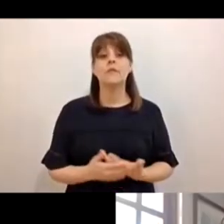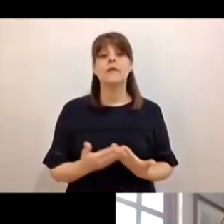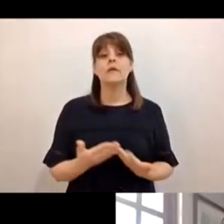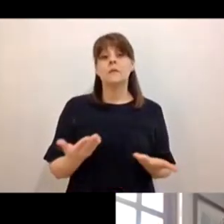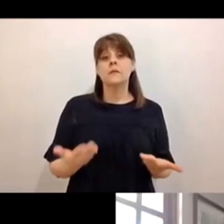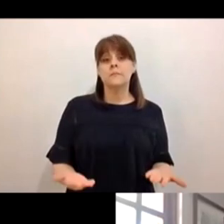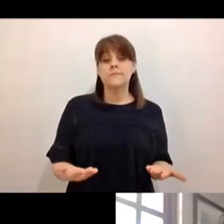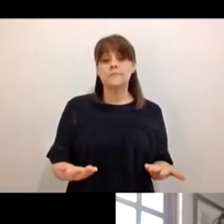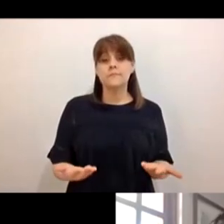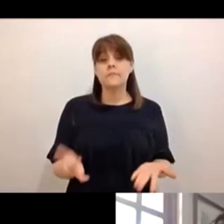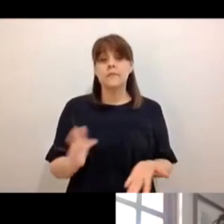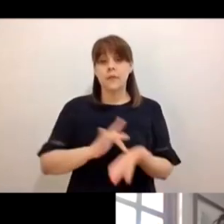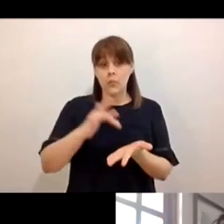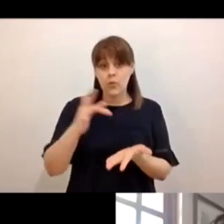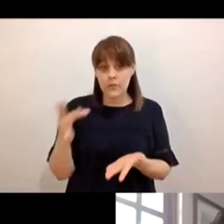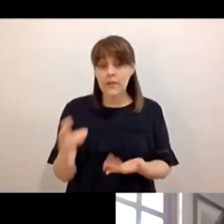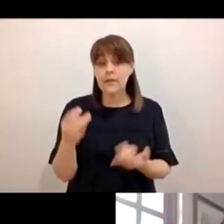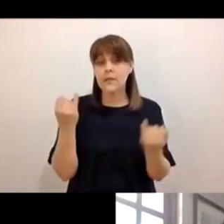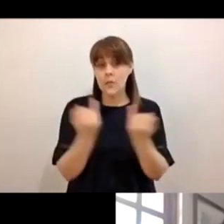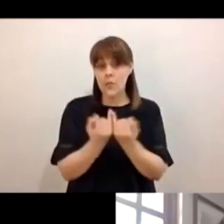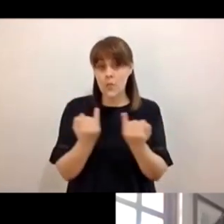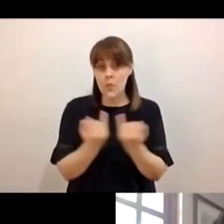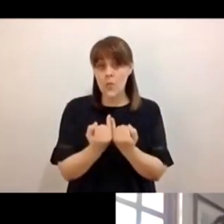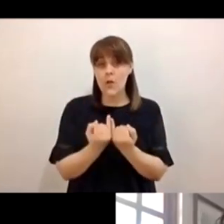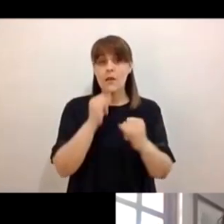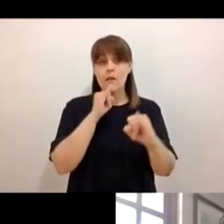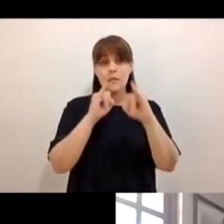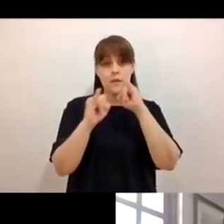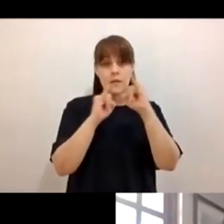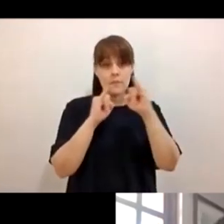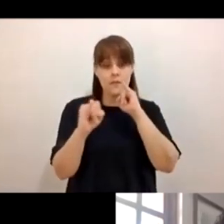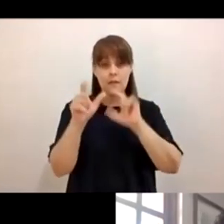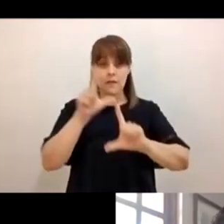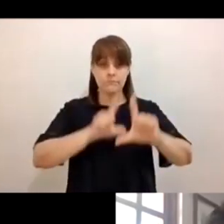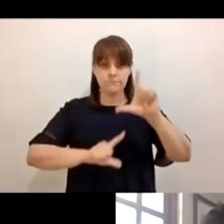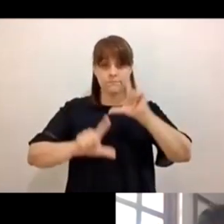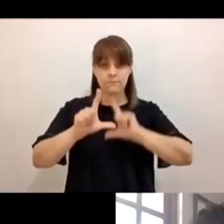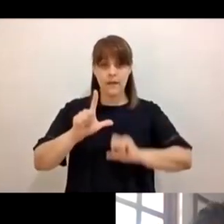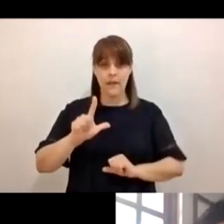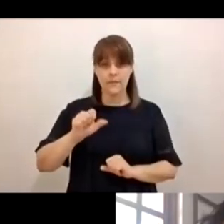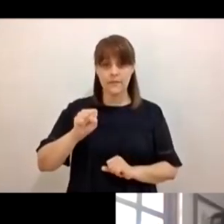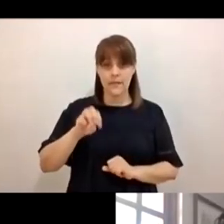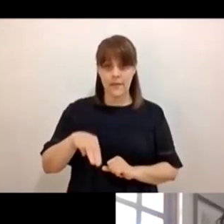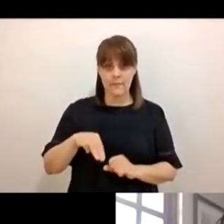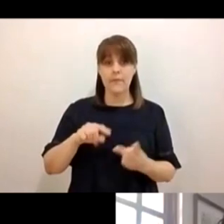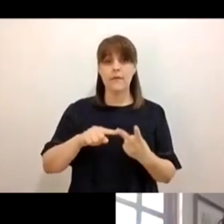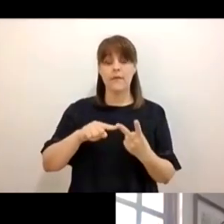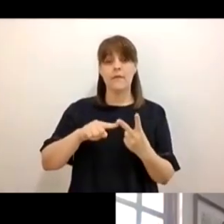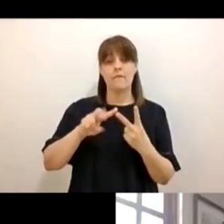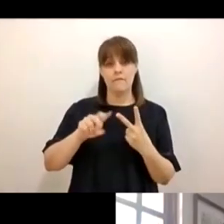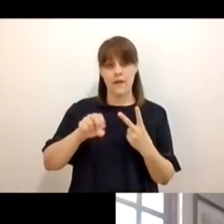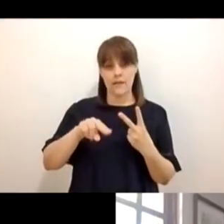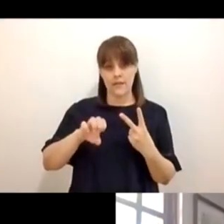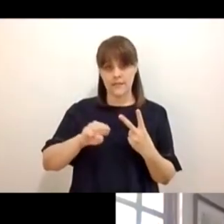bueno agradezco mucho también a nuestra intérprete de lengua de señas mexicanas a vanessa castañeda